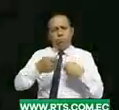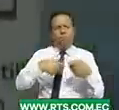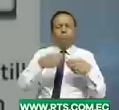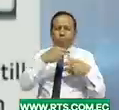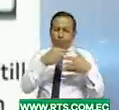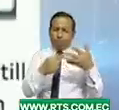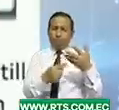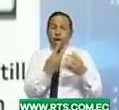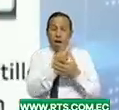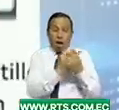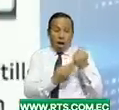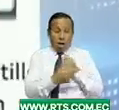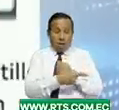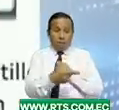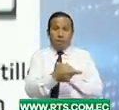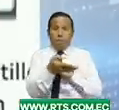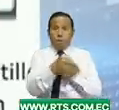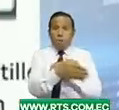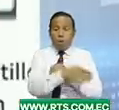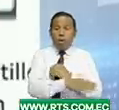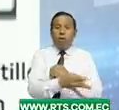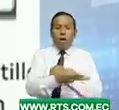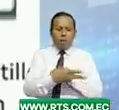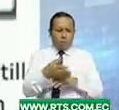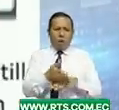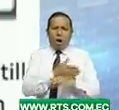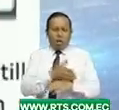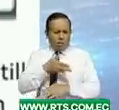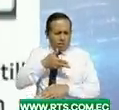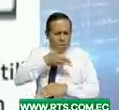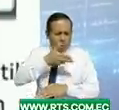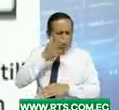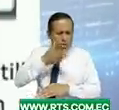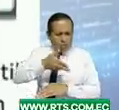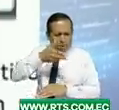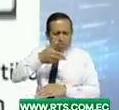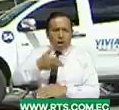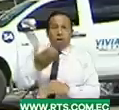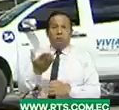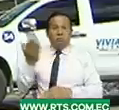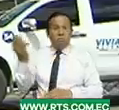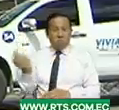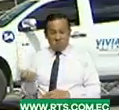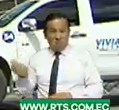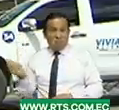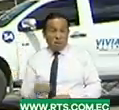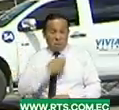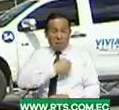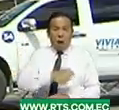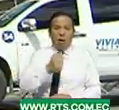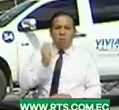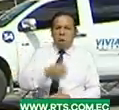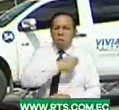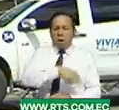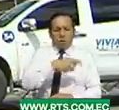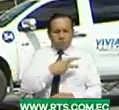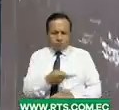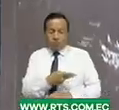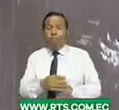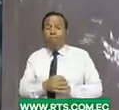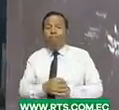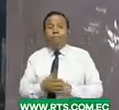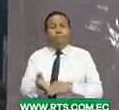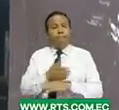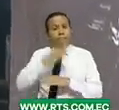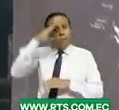occisos presentaban heridas de arma de fuego y machete. Las primeras investigaciones policiales revelaron que la